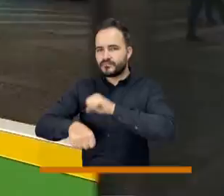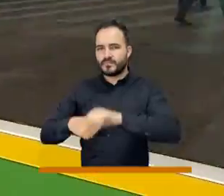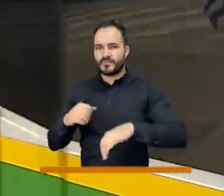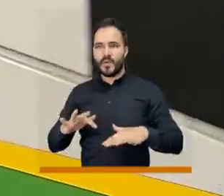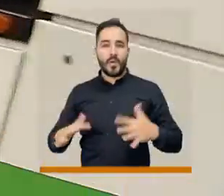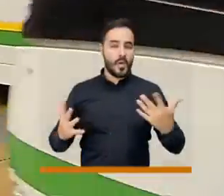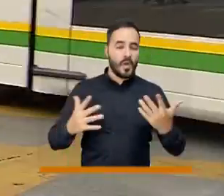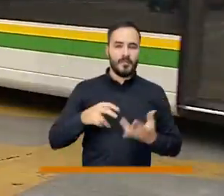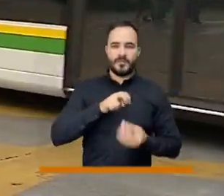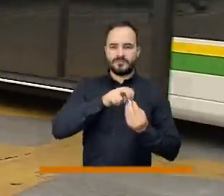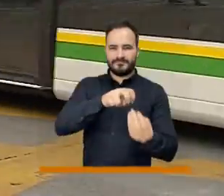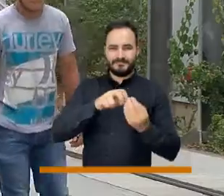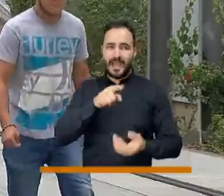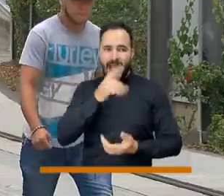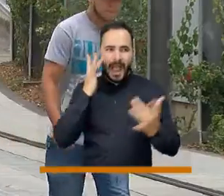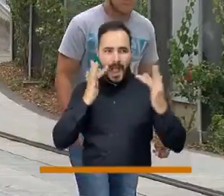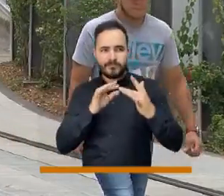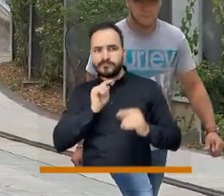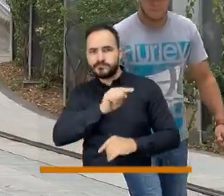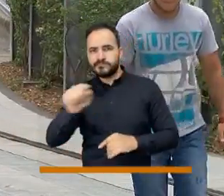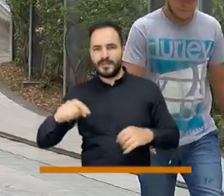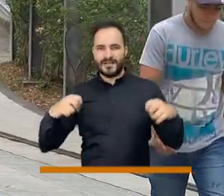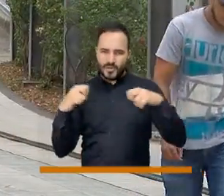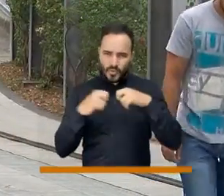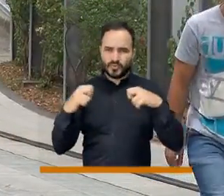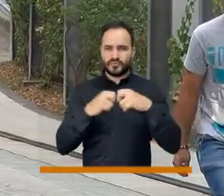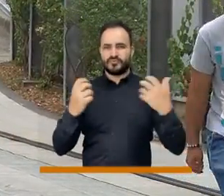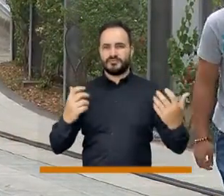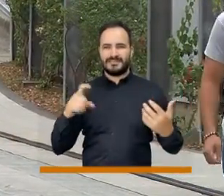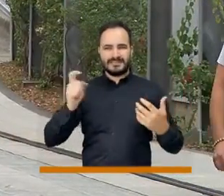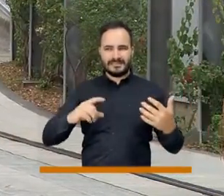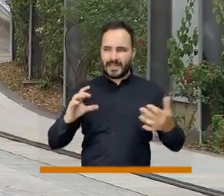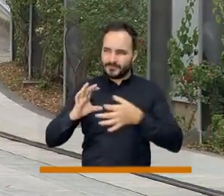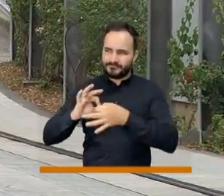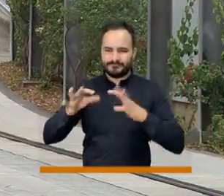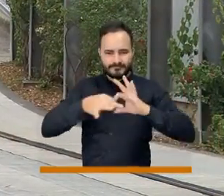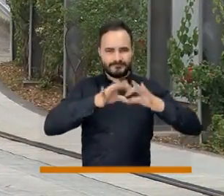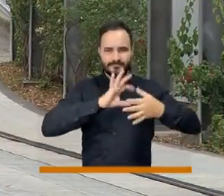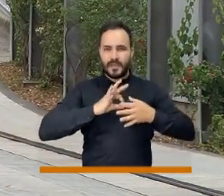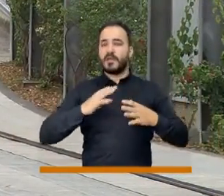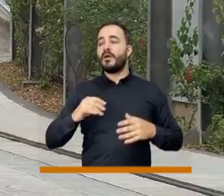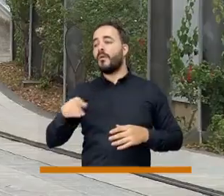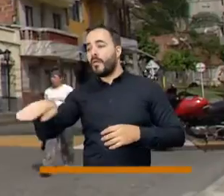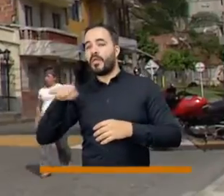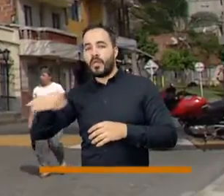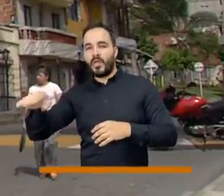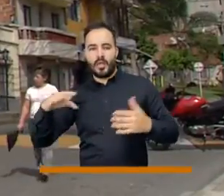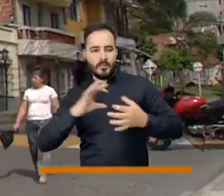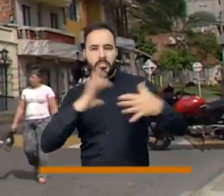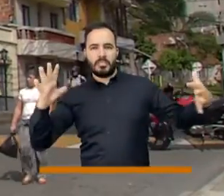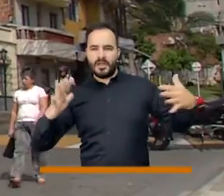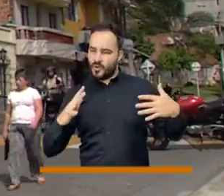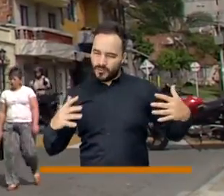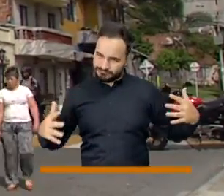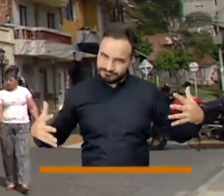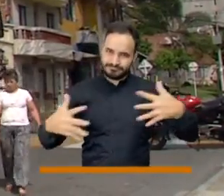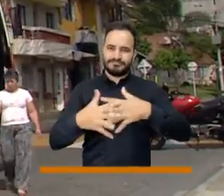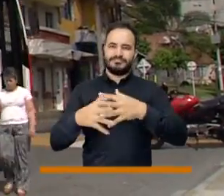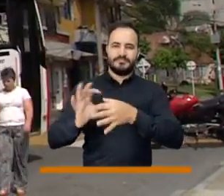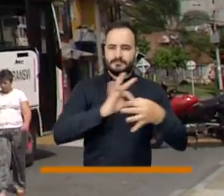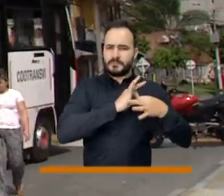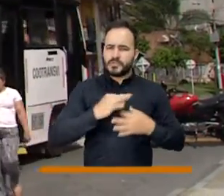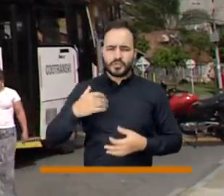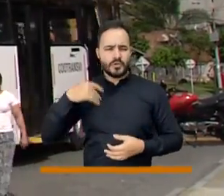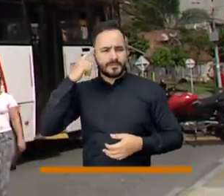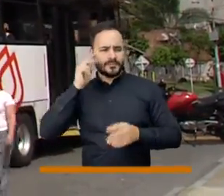del transporte público eléctrico, que debe seguir conectando la ciudad con los cables, con el tranvía, con el metro, y que debemos seguir insistiendo en esa